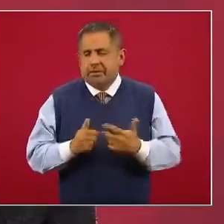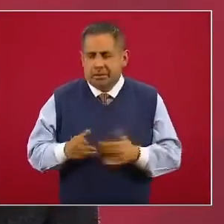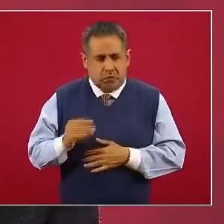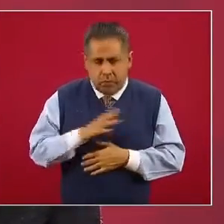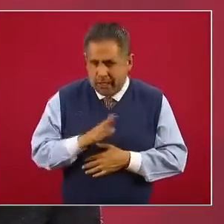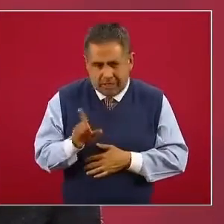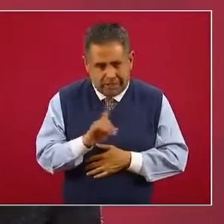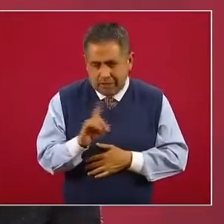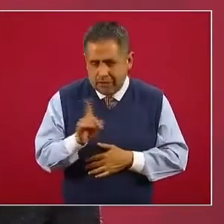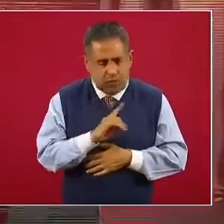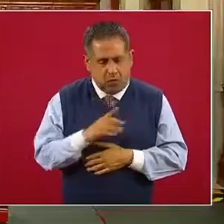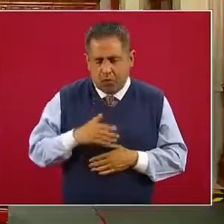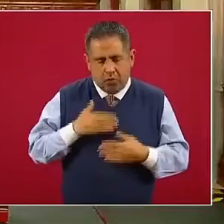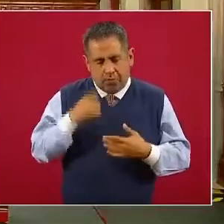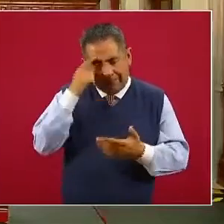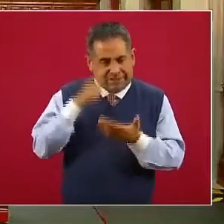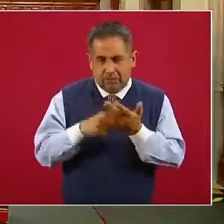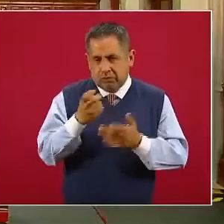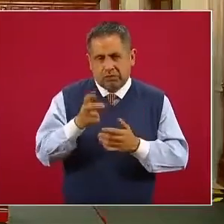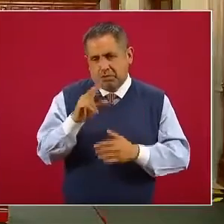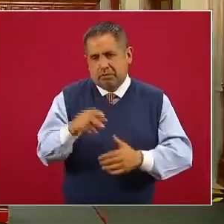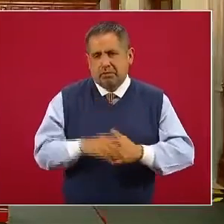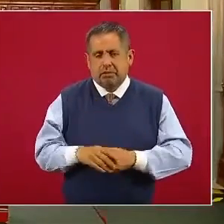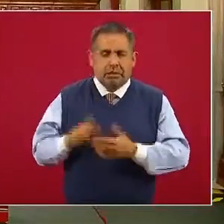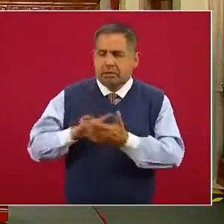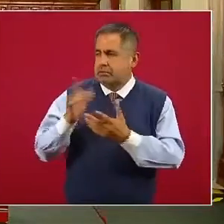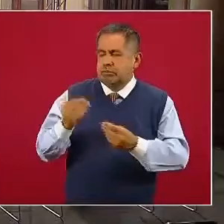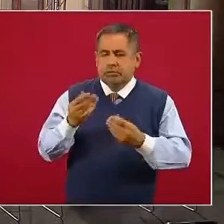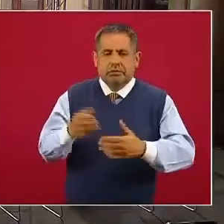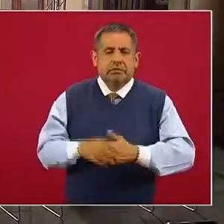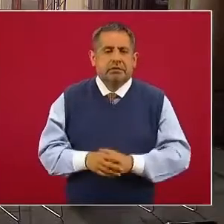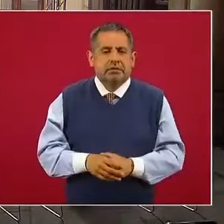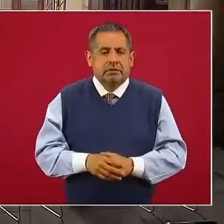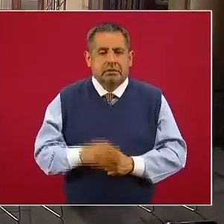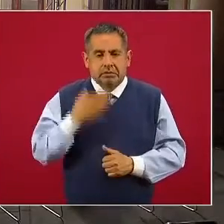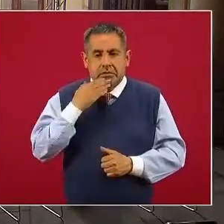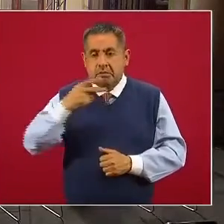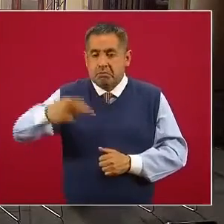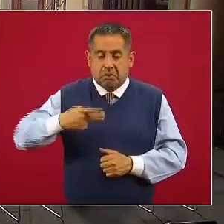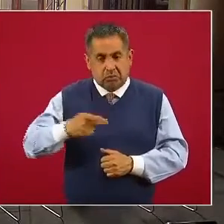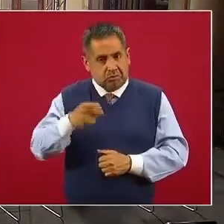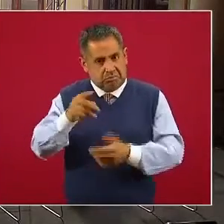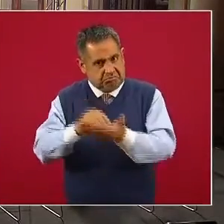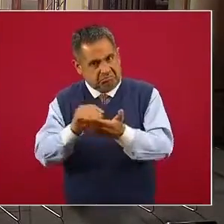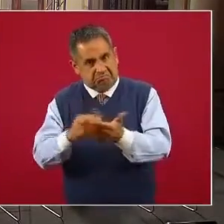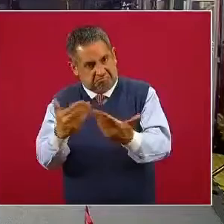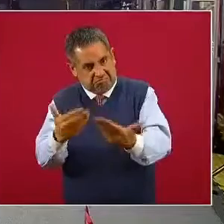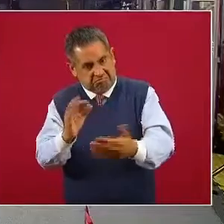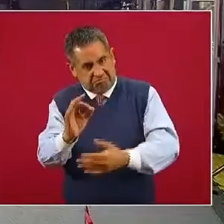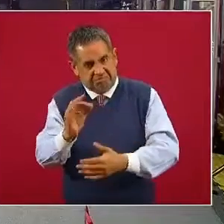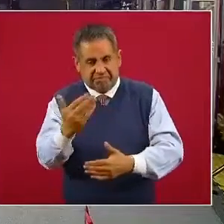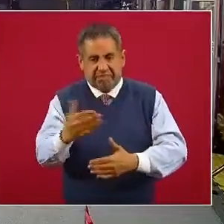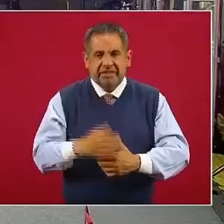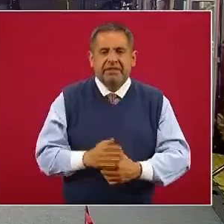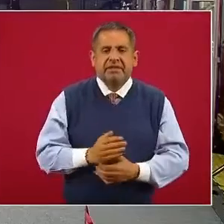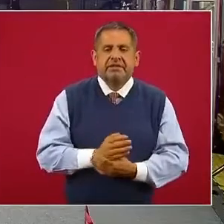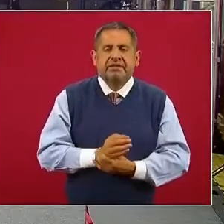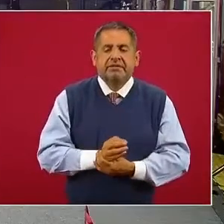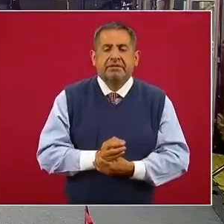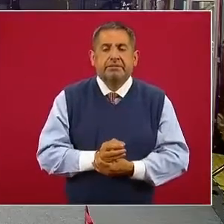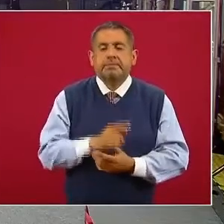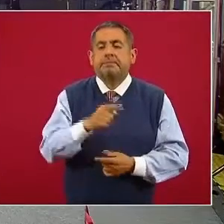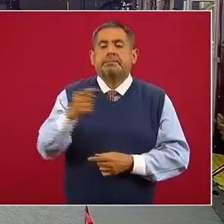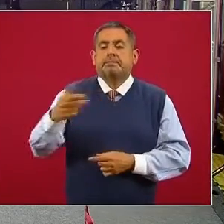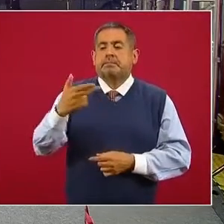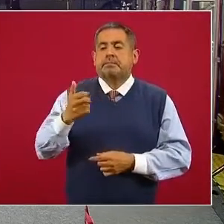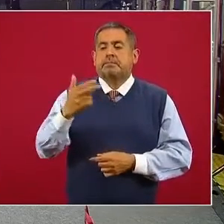hay que confiarnos en ese sentido. Muchas gracias, Arturo. Siempre siga haciendo esas preguntas. Por favor, Héctor